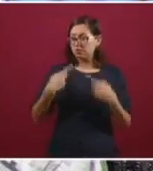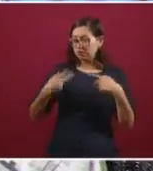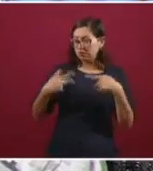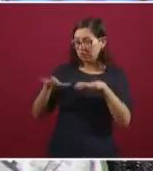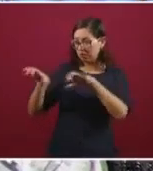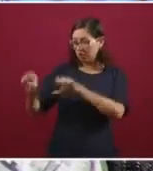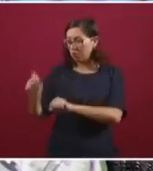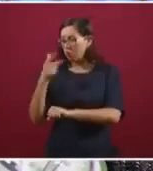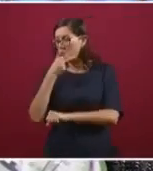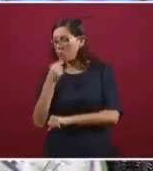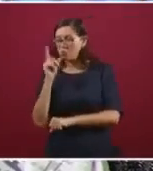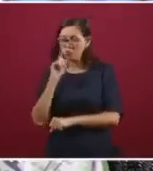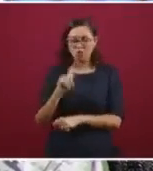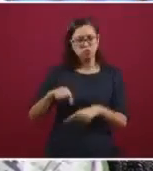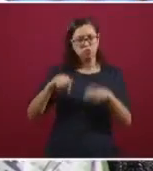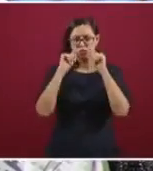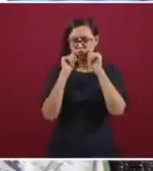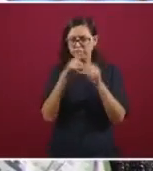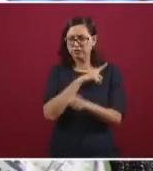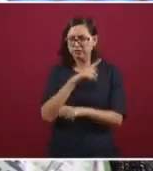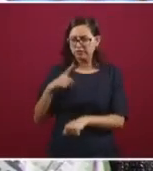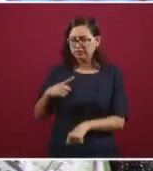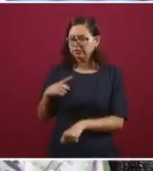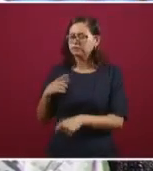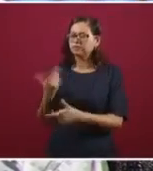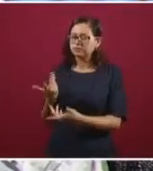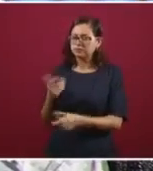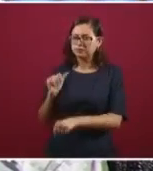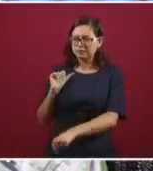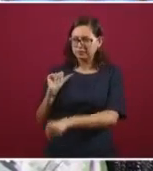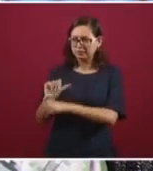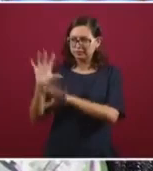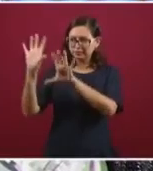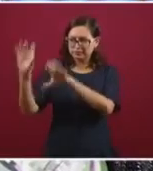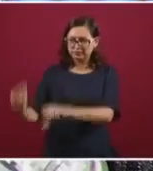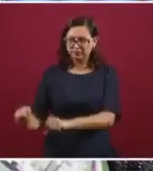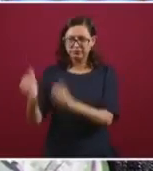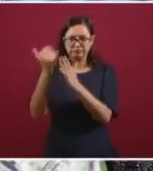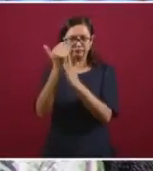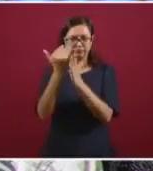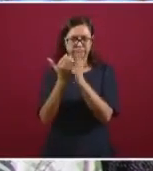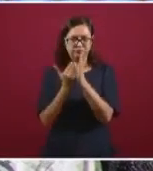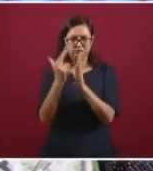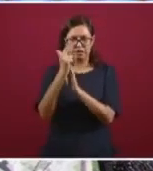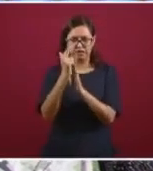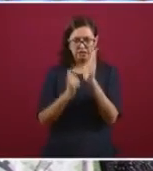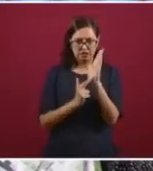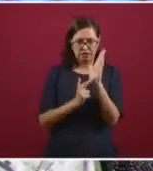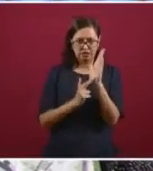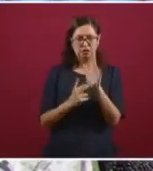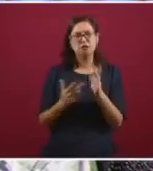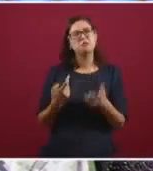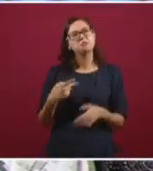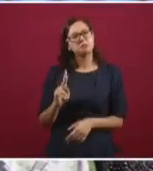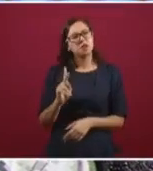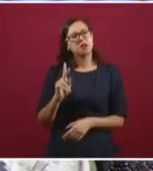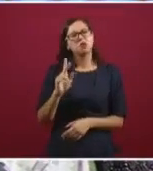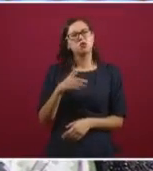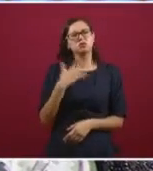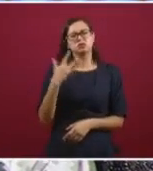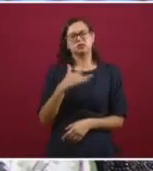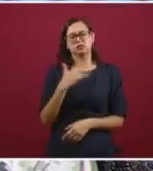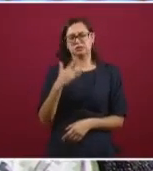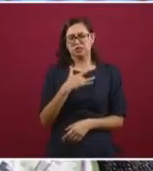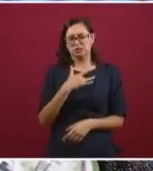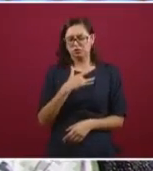independientemente sea hombre o sea mujer. Yo considero que es toda la capacitación integral la que se le da a